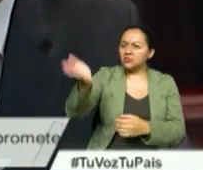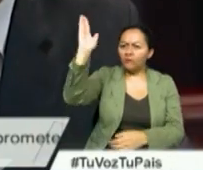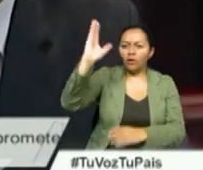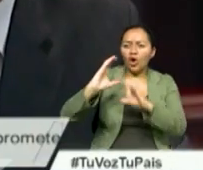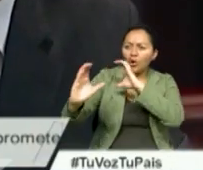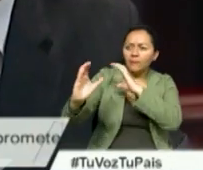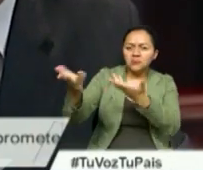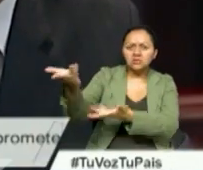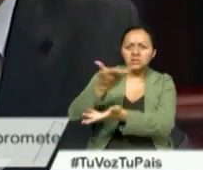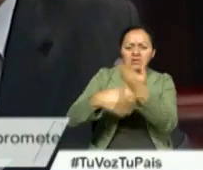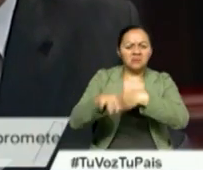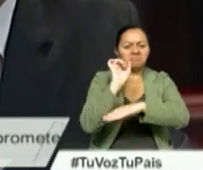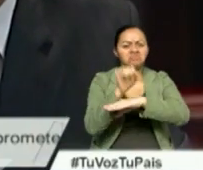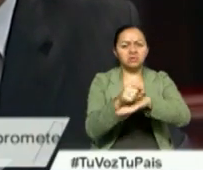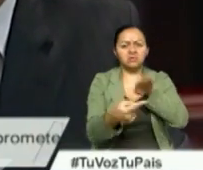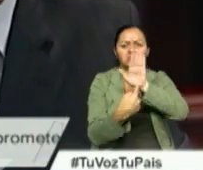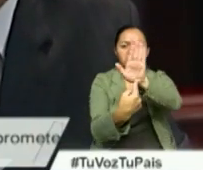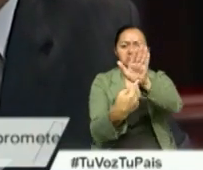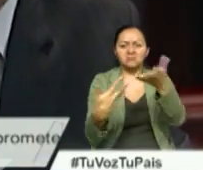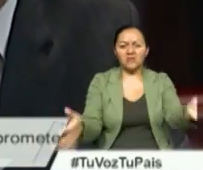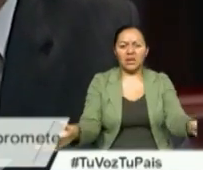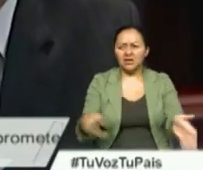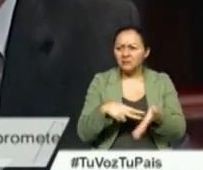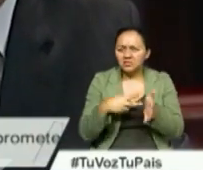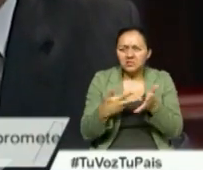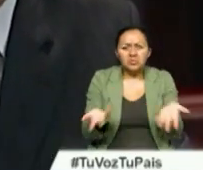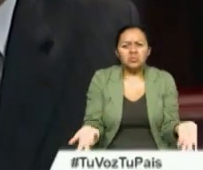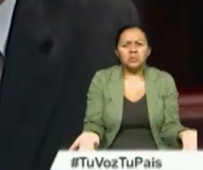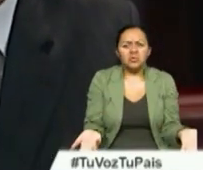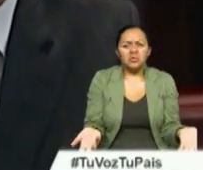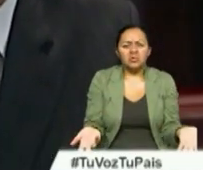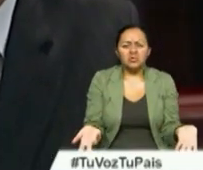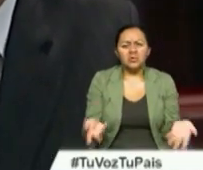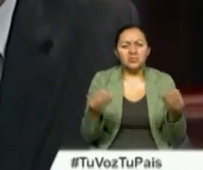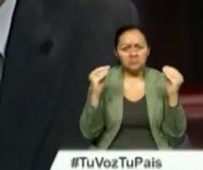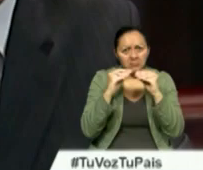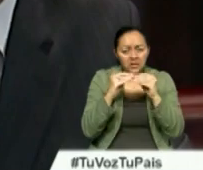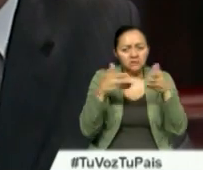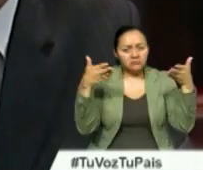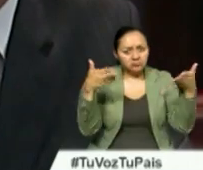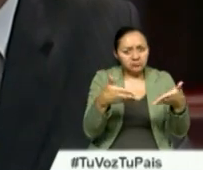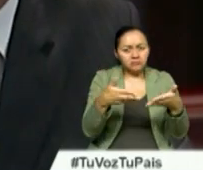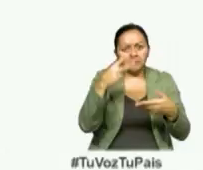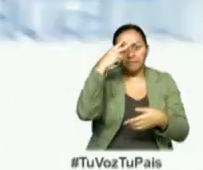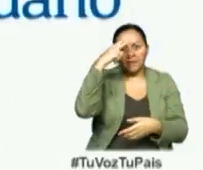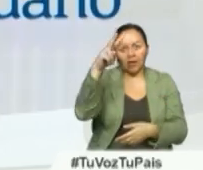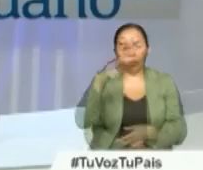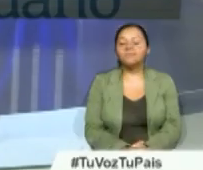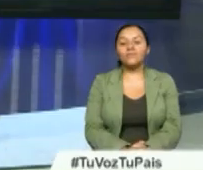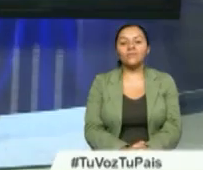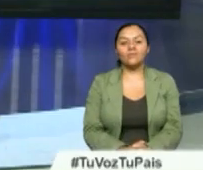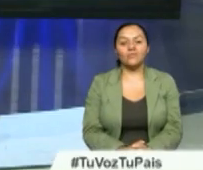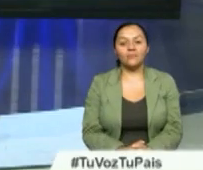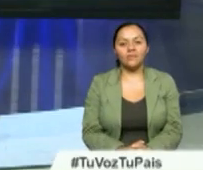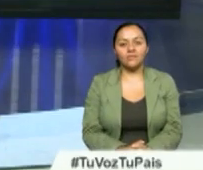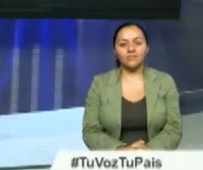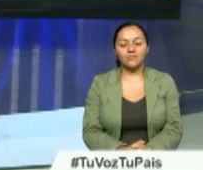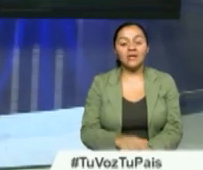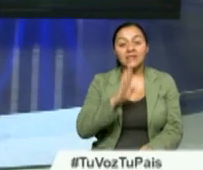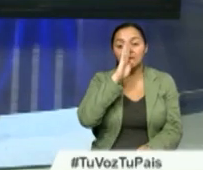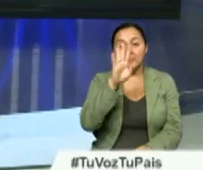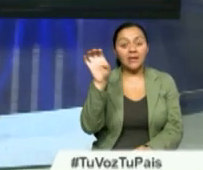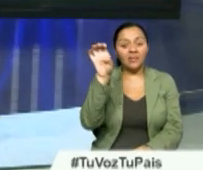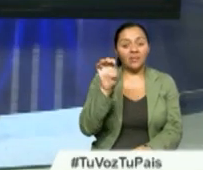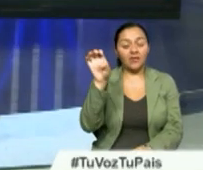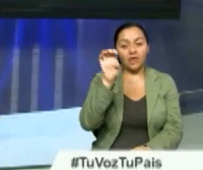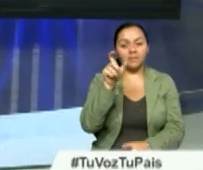mexicana para iniciar el diálogo con el gobierno del magnate. Que sean en favor de México y los mexicanos. Cada enero, miles de